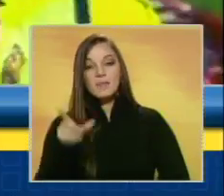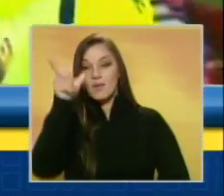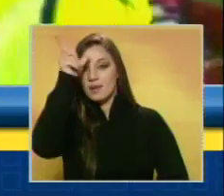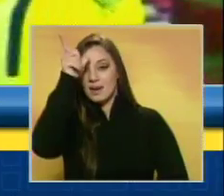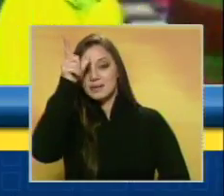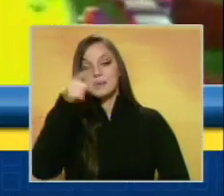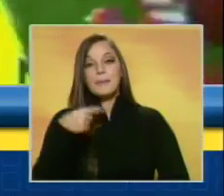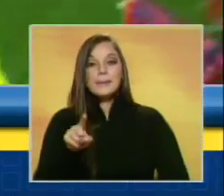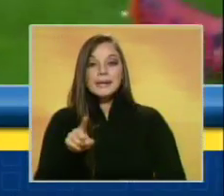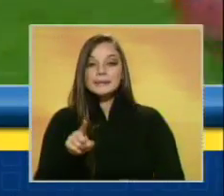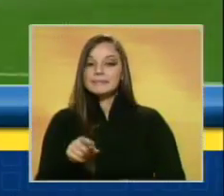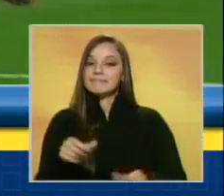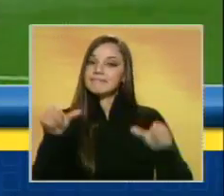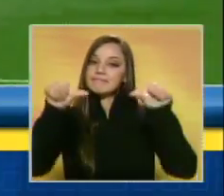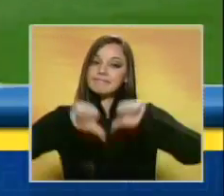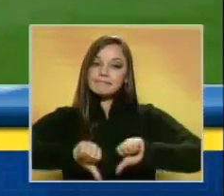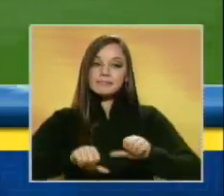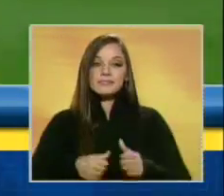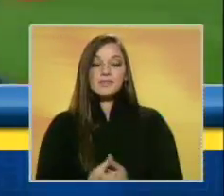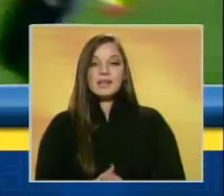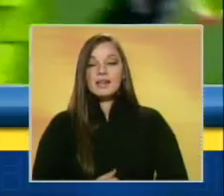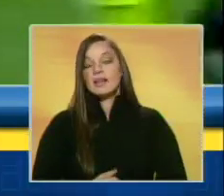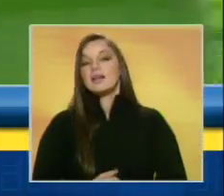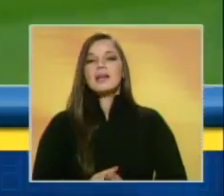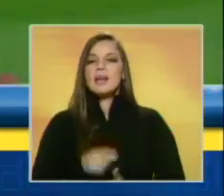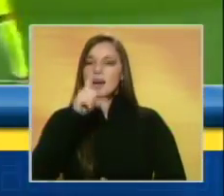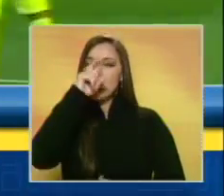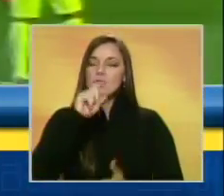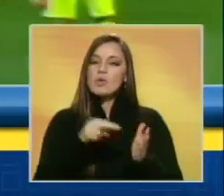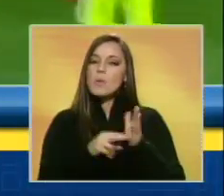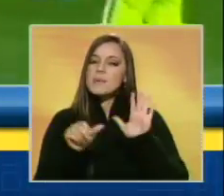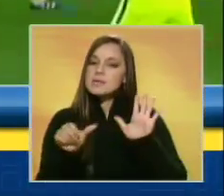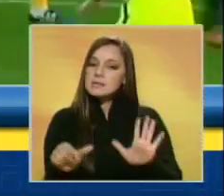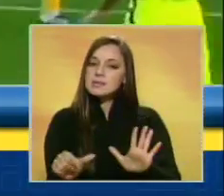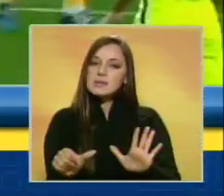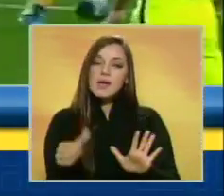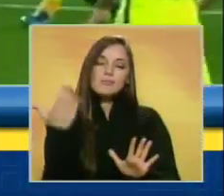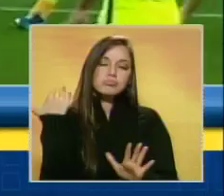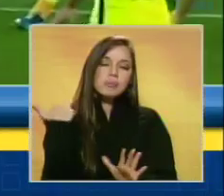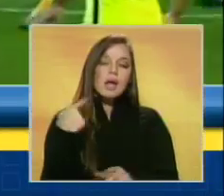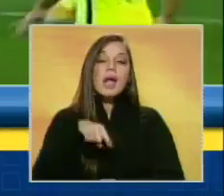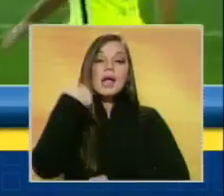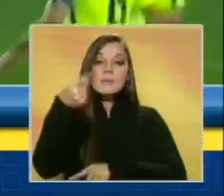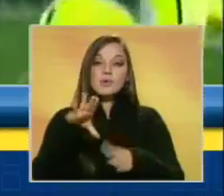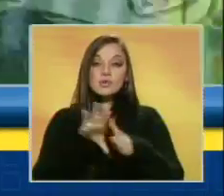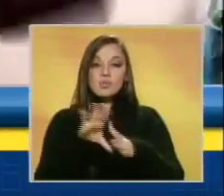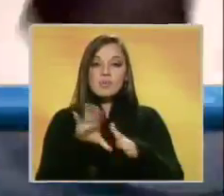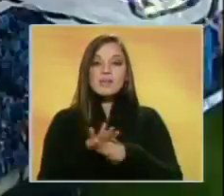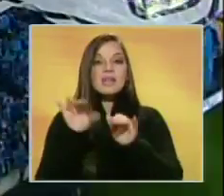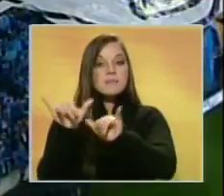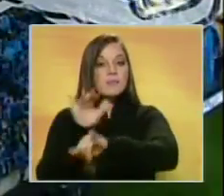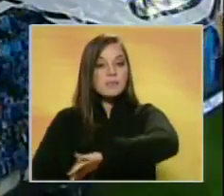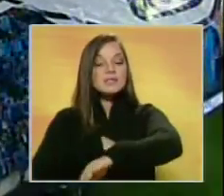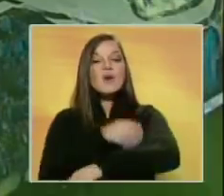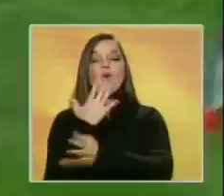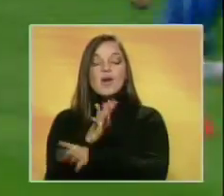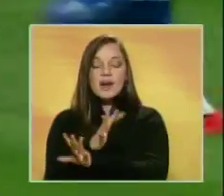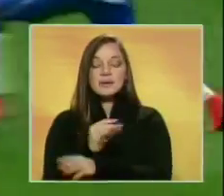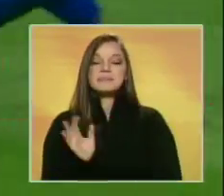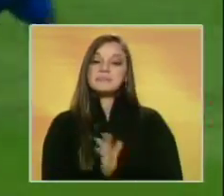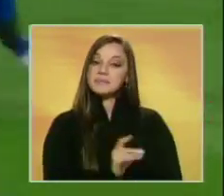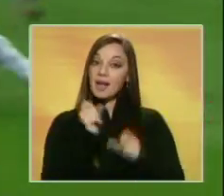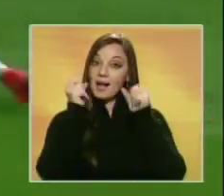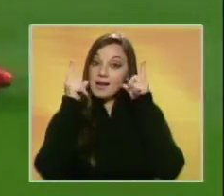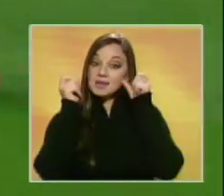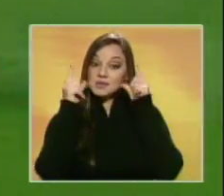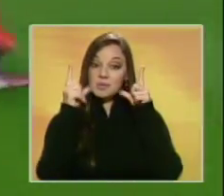derrota en casa en competiciones europeas desde el 2006. La vuelta será el próximo martes en el Camp Nou. Bueno, y la gran sorpresa de la